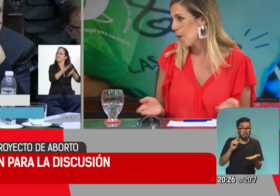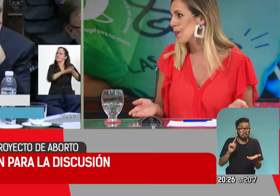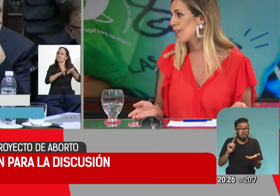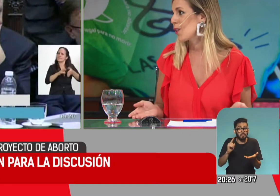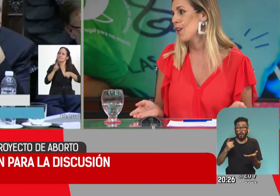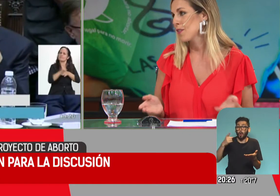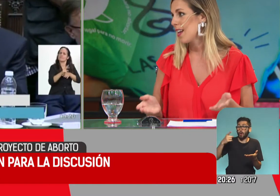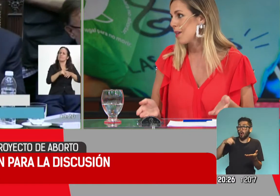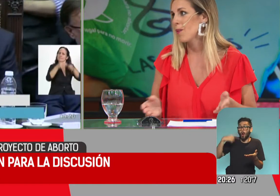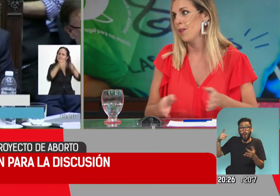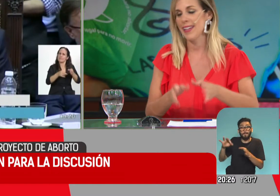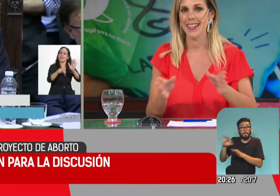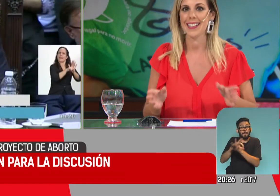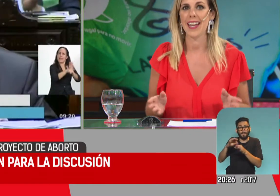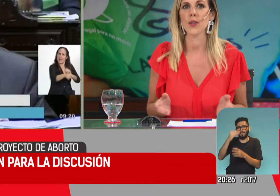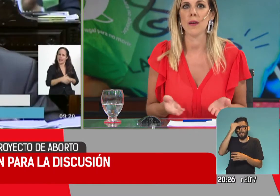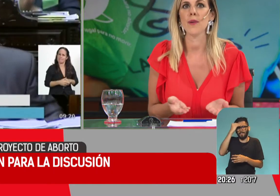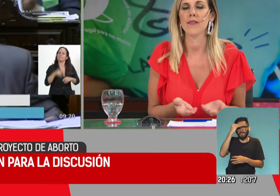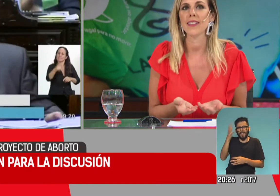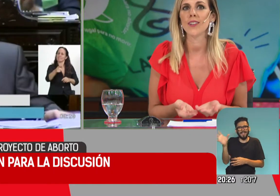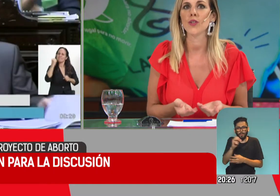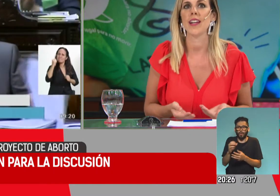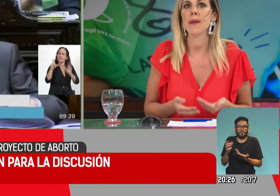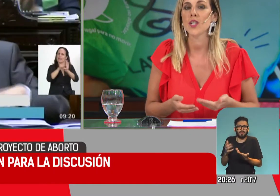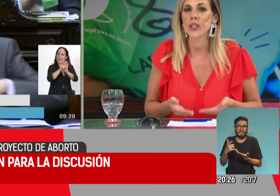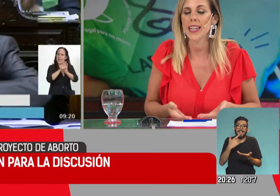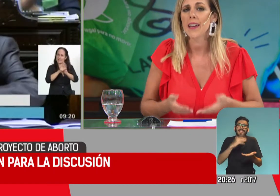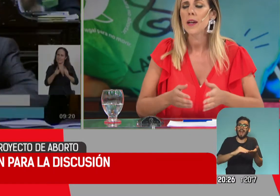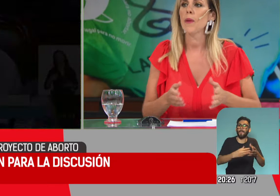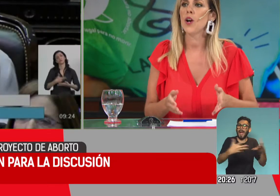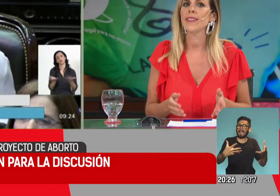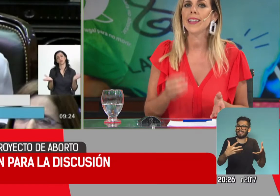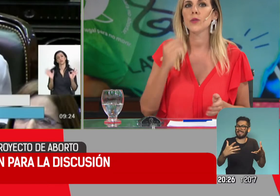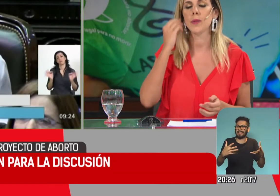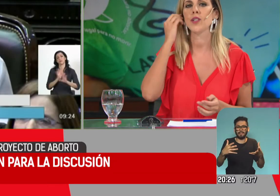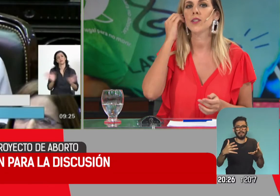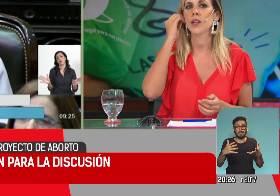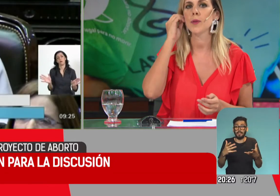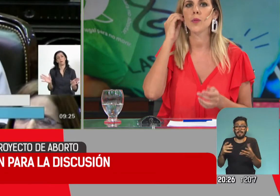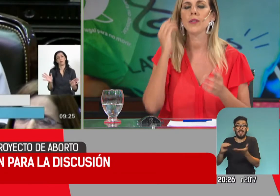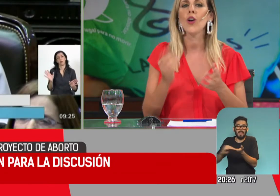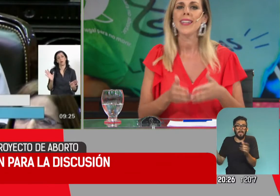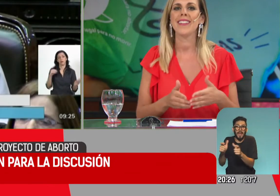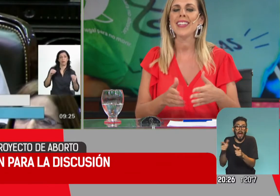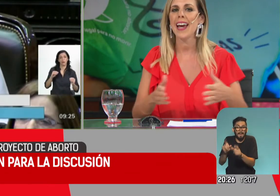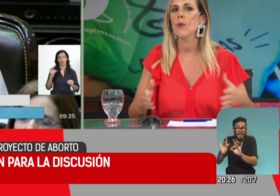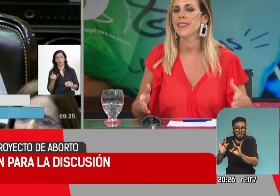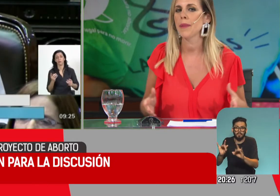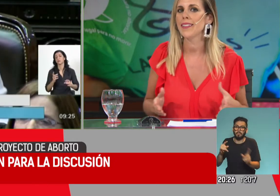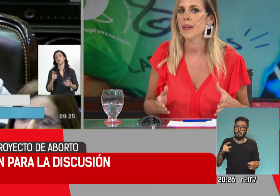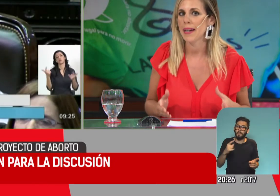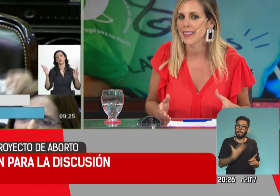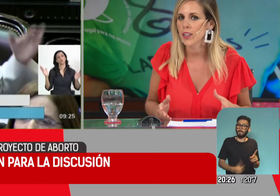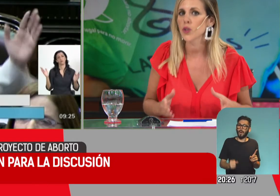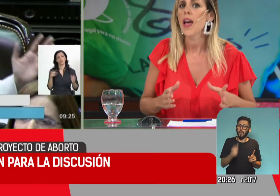de los proyectos del oficialismo, sí, donde en el Senado sabemos que el Frente de Todos tiene mayoría, bueno, este es un proyecto que, por supuesto, divide aguas